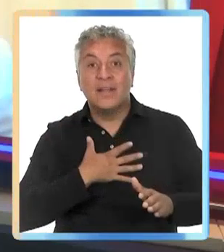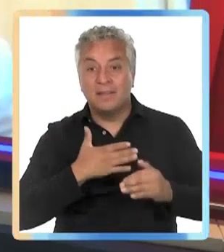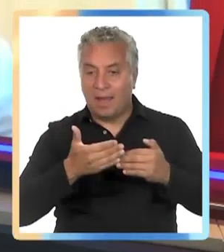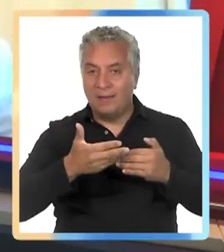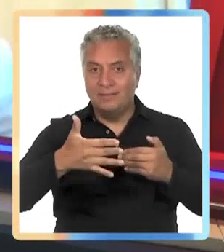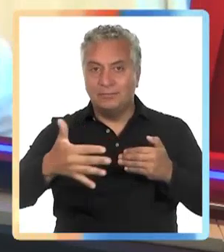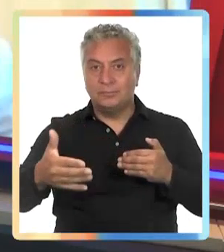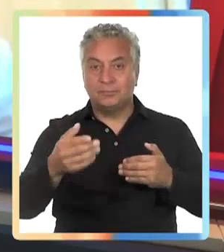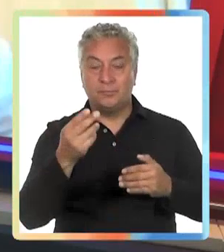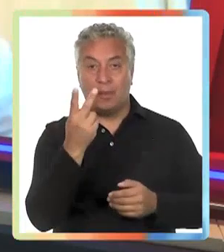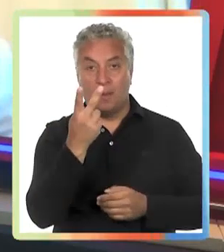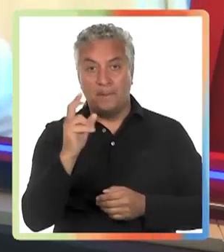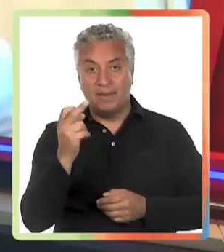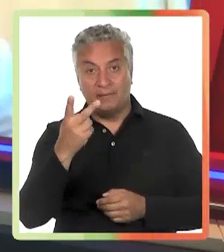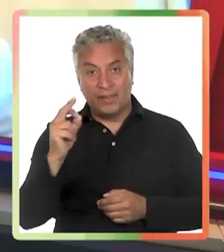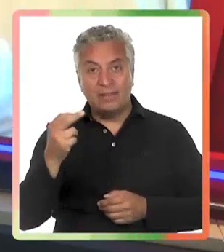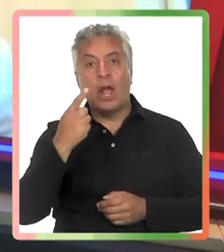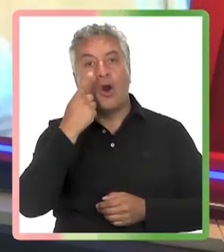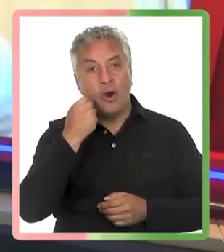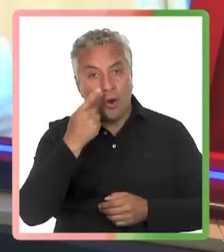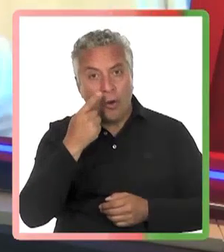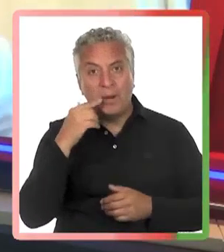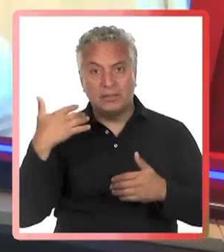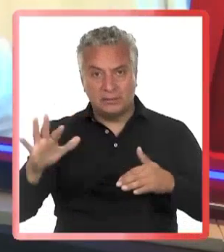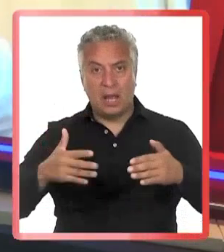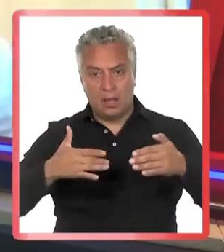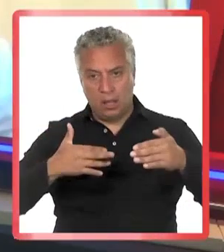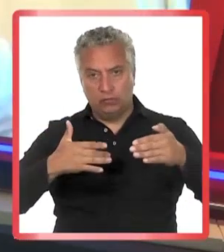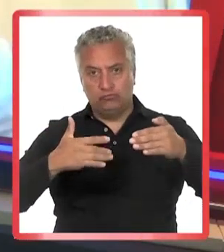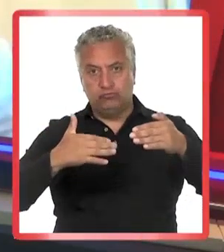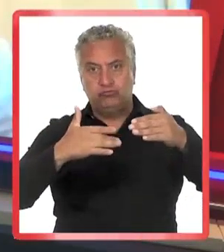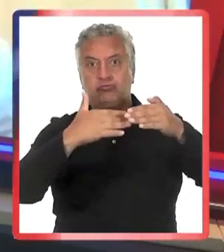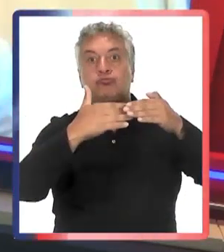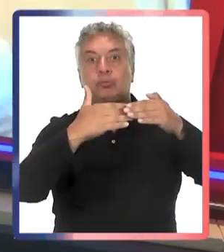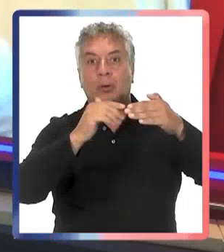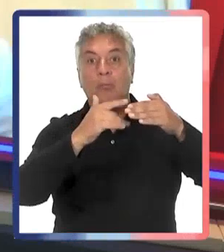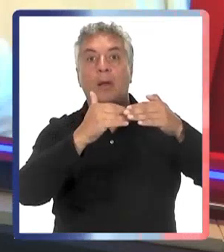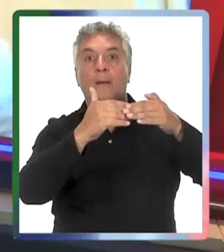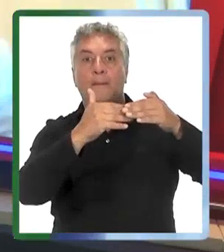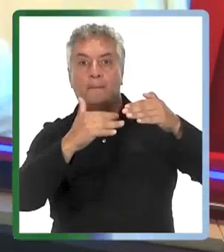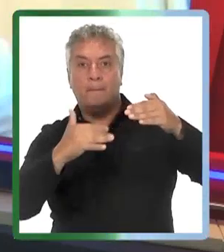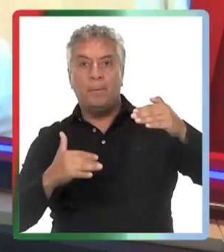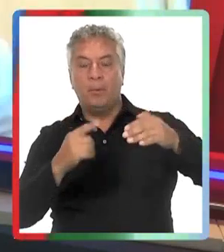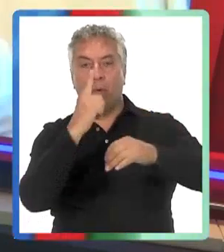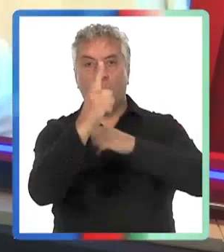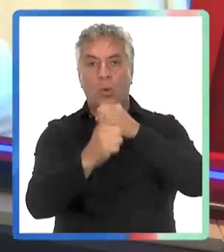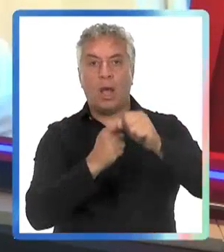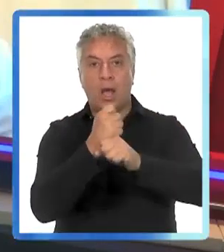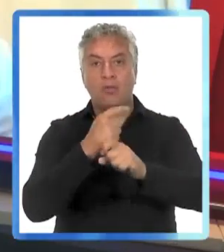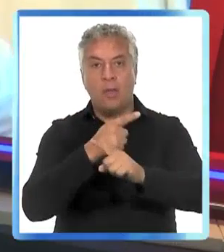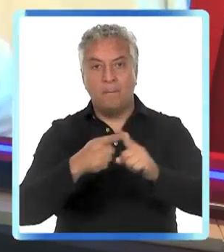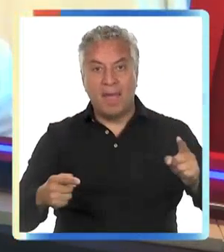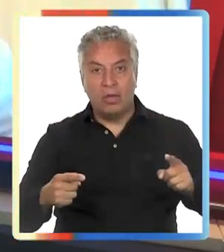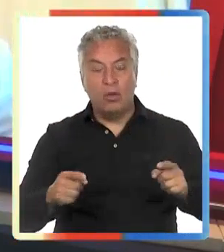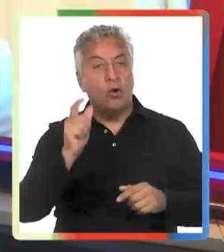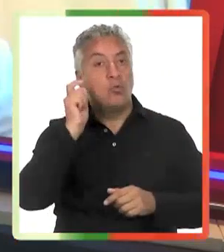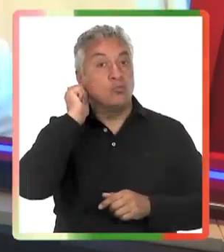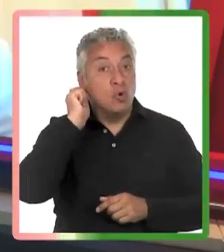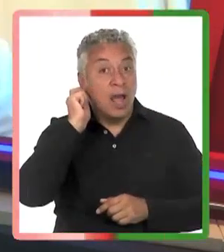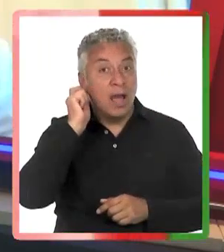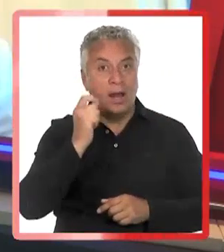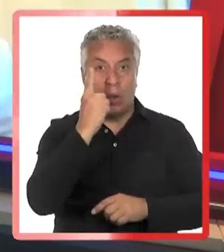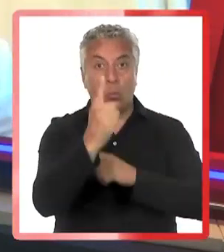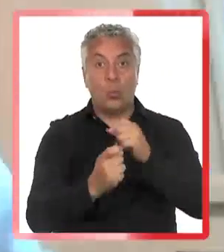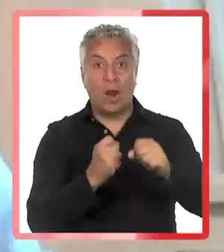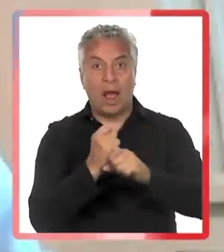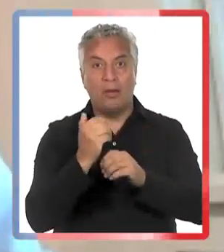propósito de la pandemia. Que el año 2020 hablaban de que los hombres habían prácticamente acortado la expectativa de vida de 1 año y medio y las mujeres en